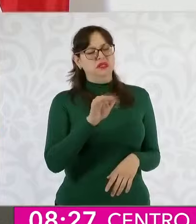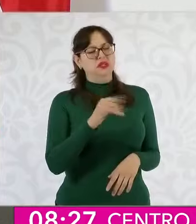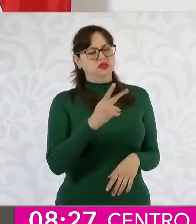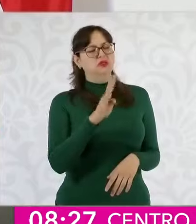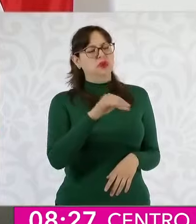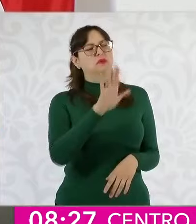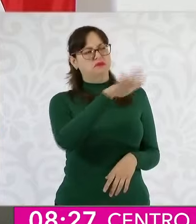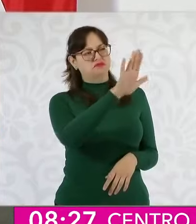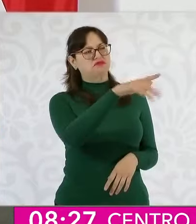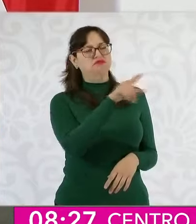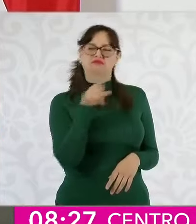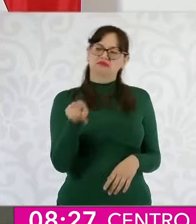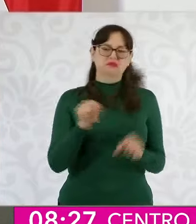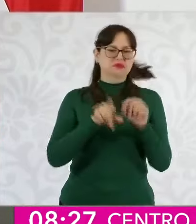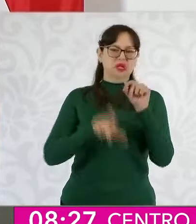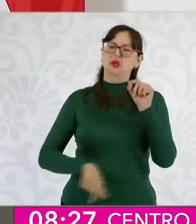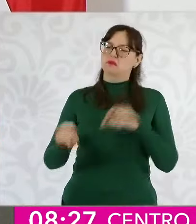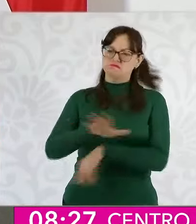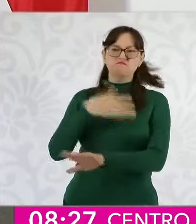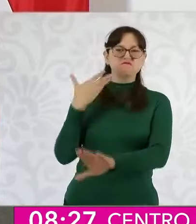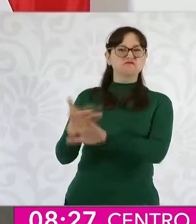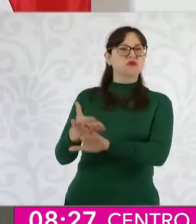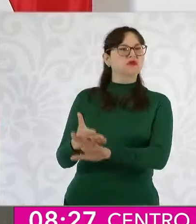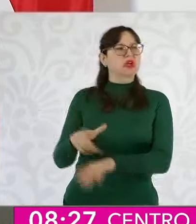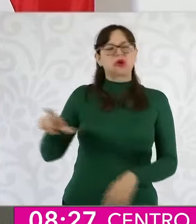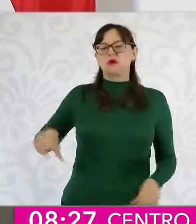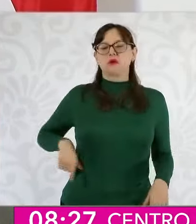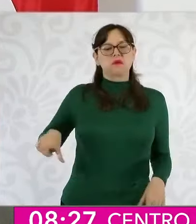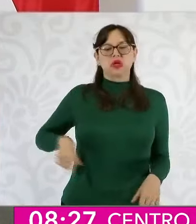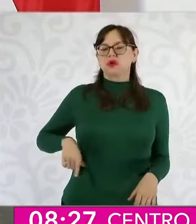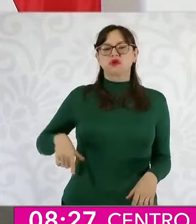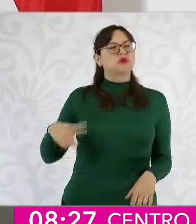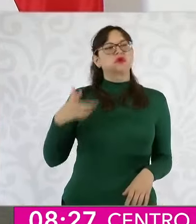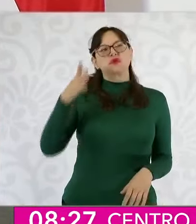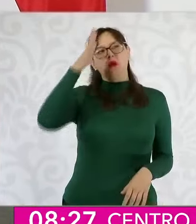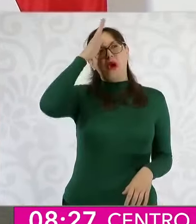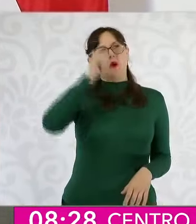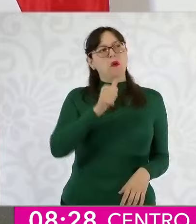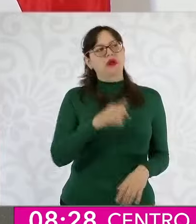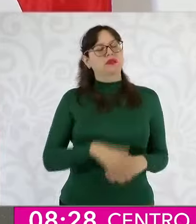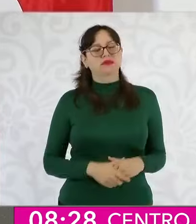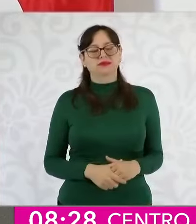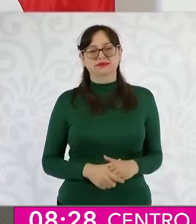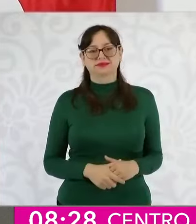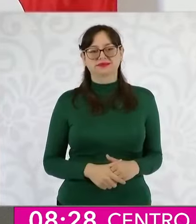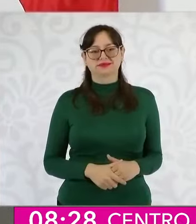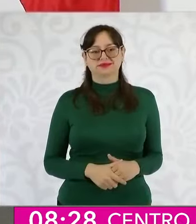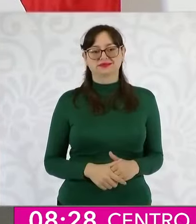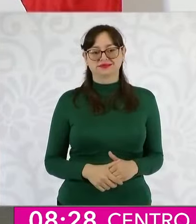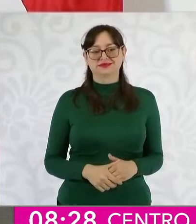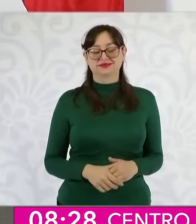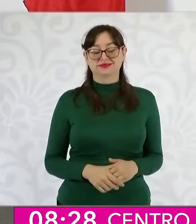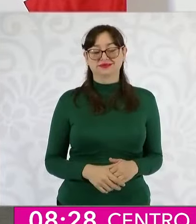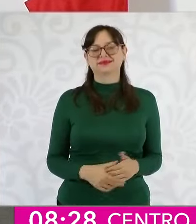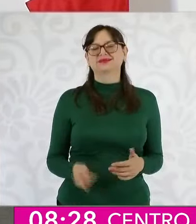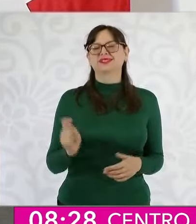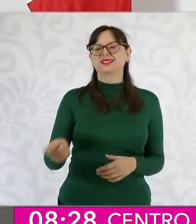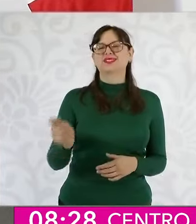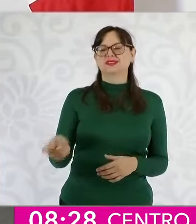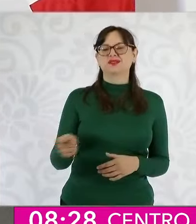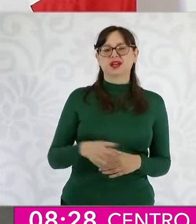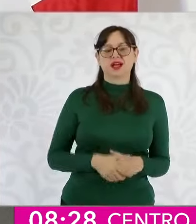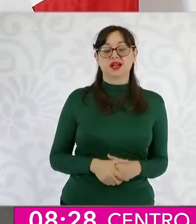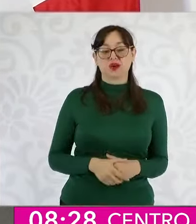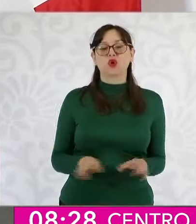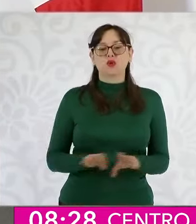intervenga porque no está de acuerdo con el gobierno de su país, que fue electo o elegido democráticamente? Pues eso